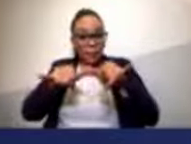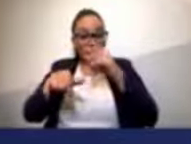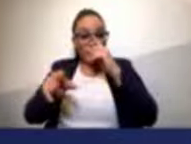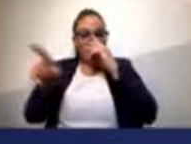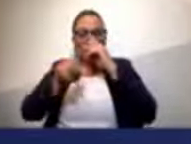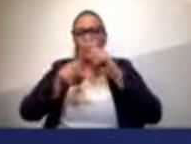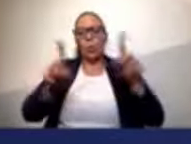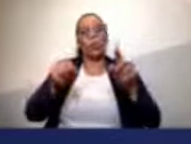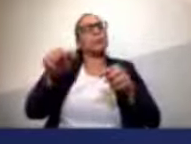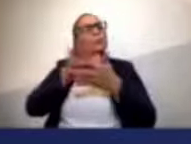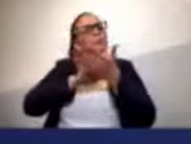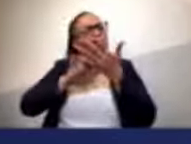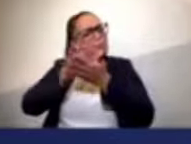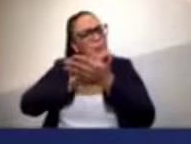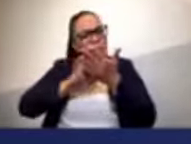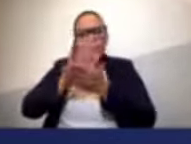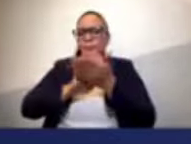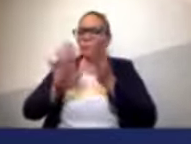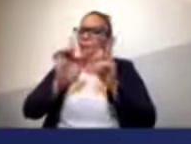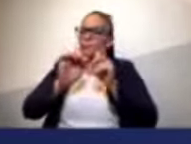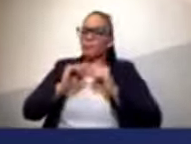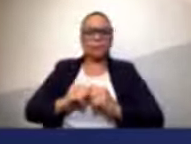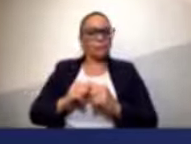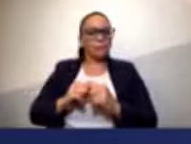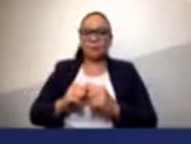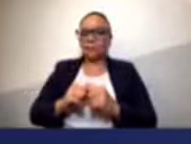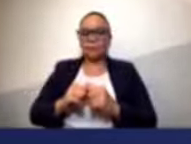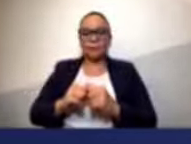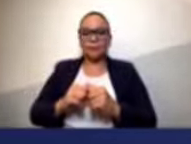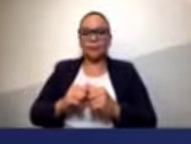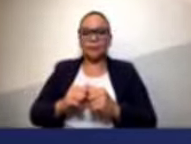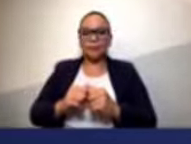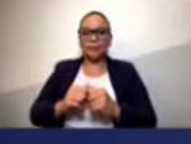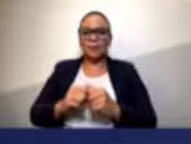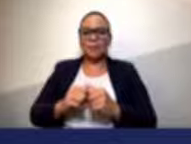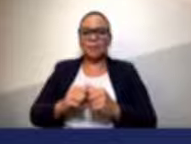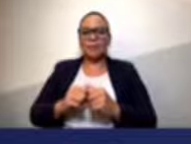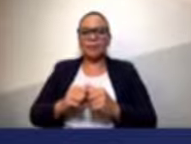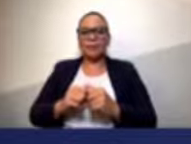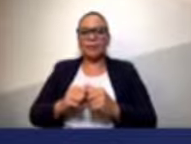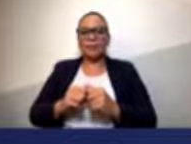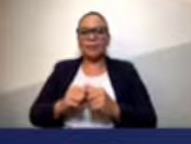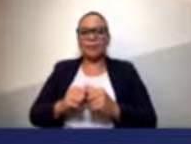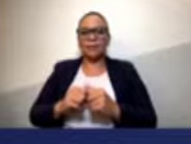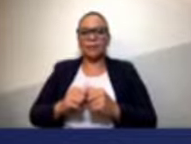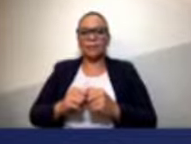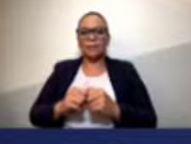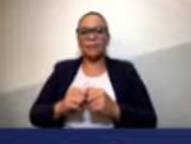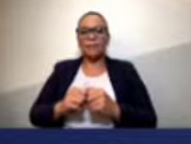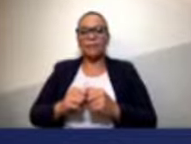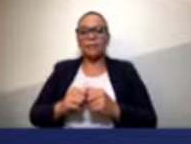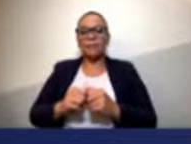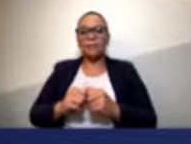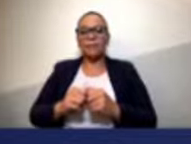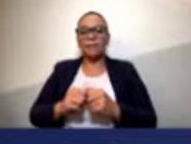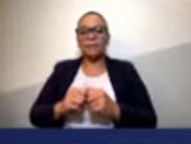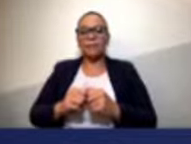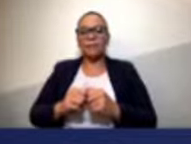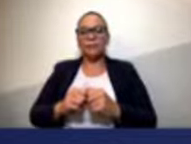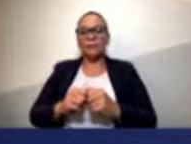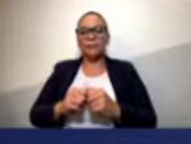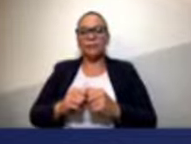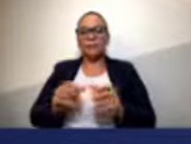crea distorsiones, es de la concepción al ingreso,